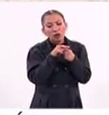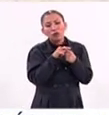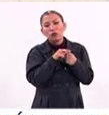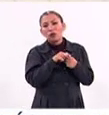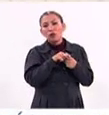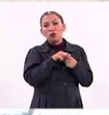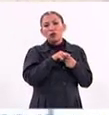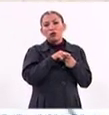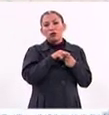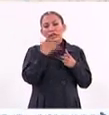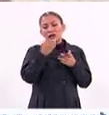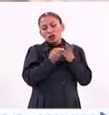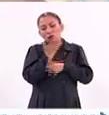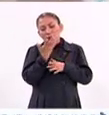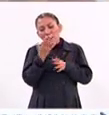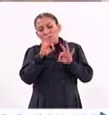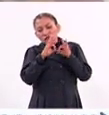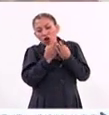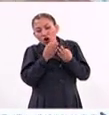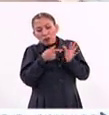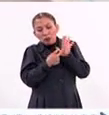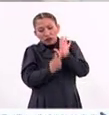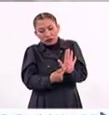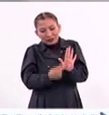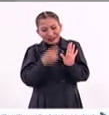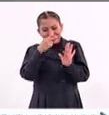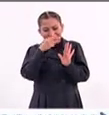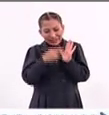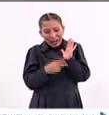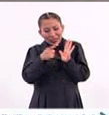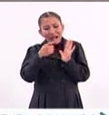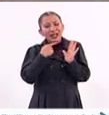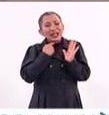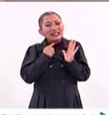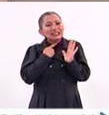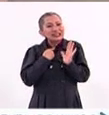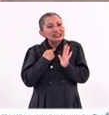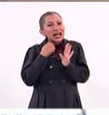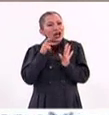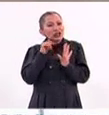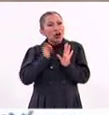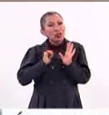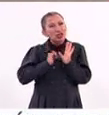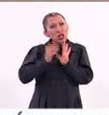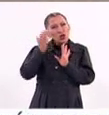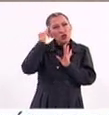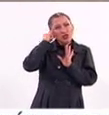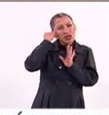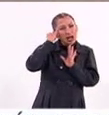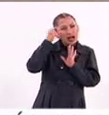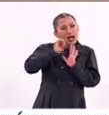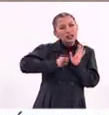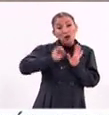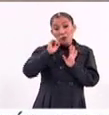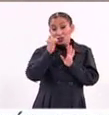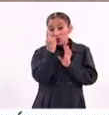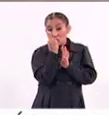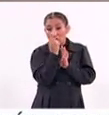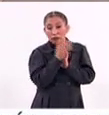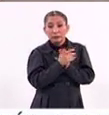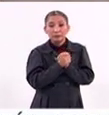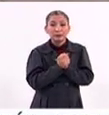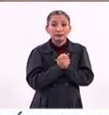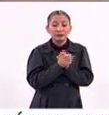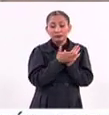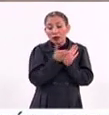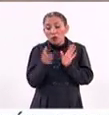esa nueva representación, ¿no? de lo erótico prehispánico desde el siglo XXI